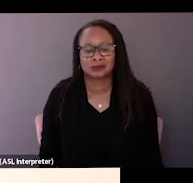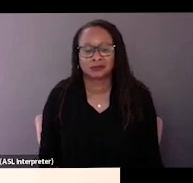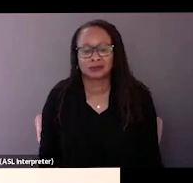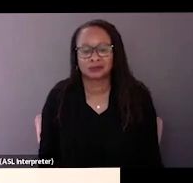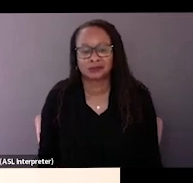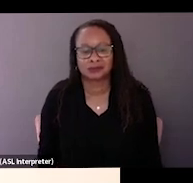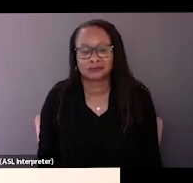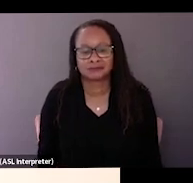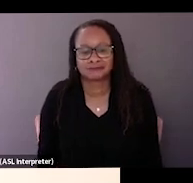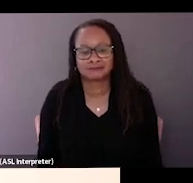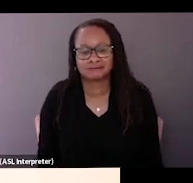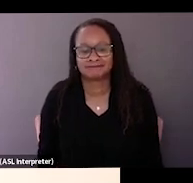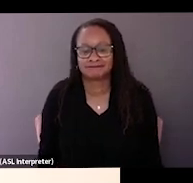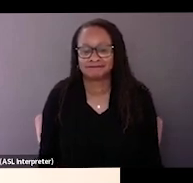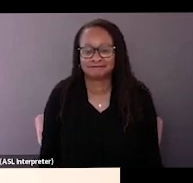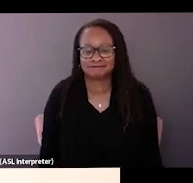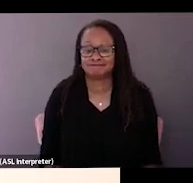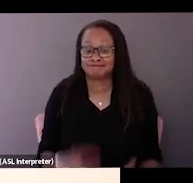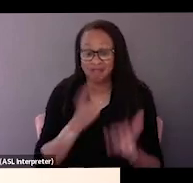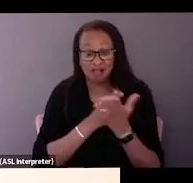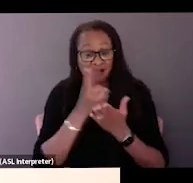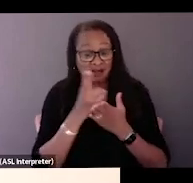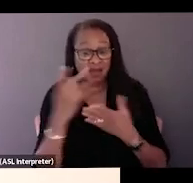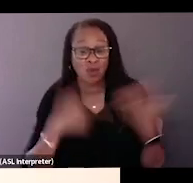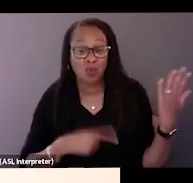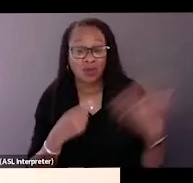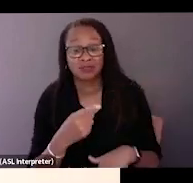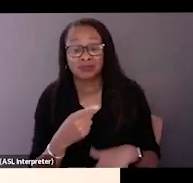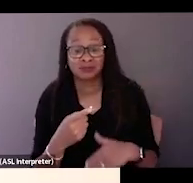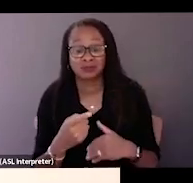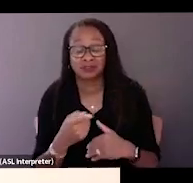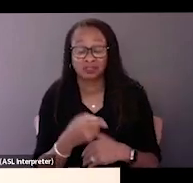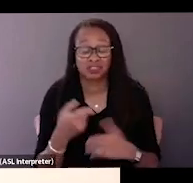realidad, lo que pensaría ella nunca lo voy a saber, ¿no?